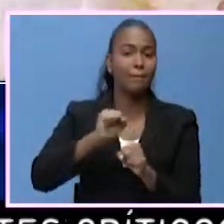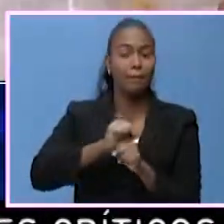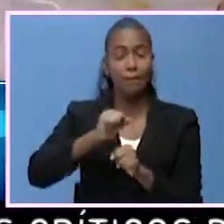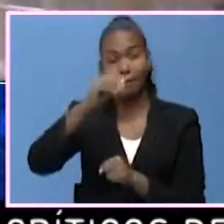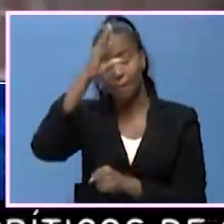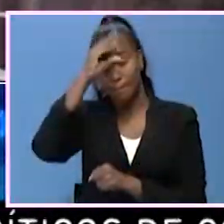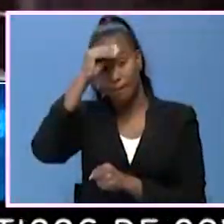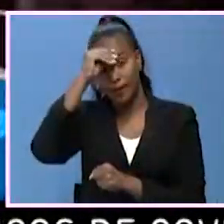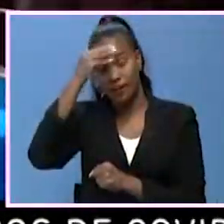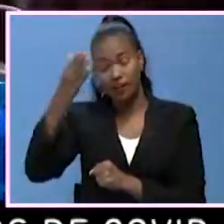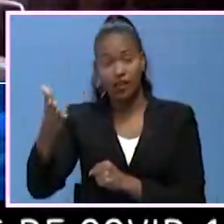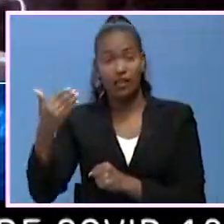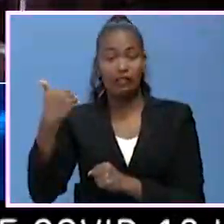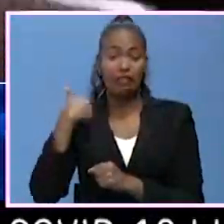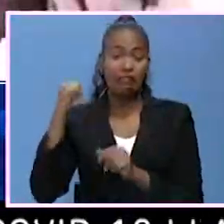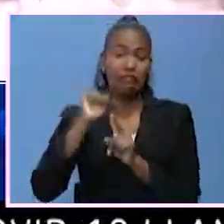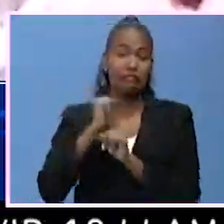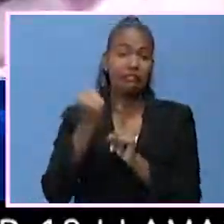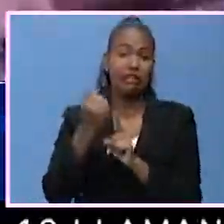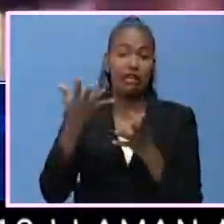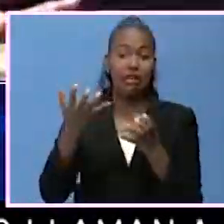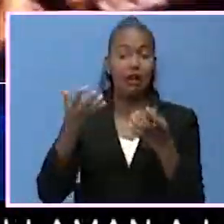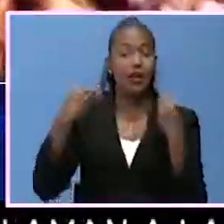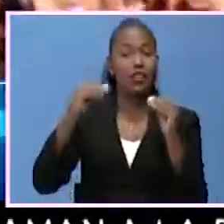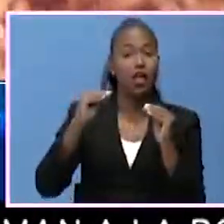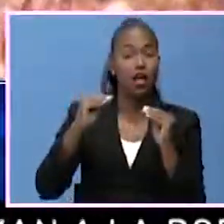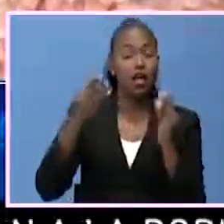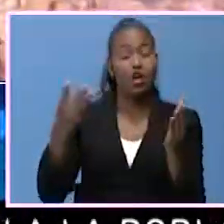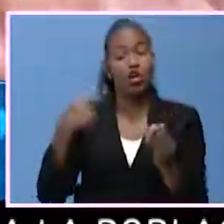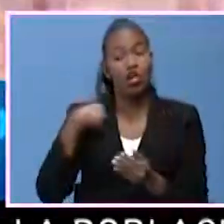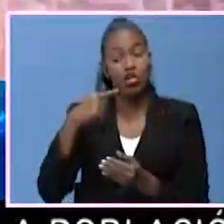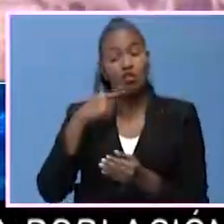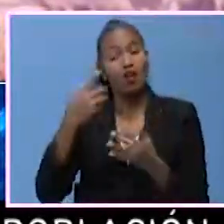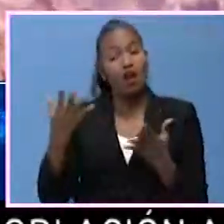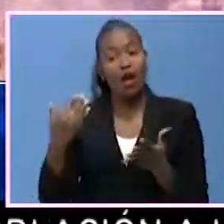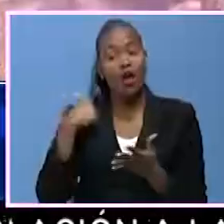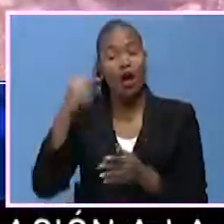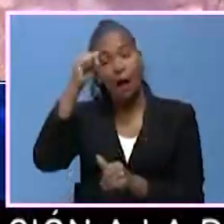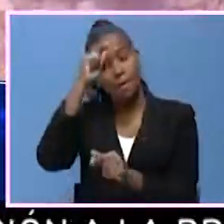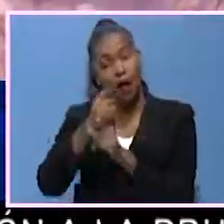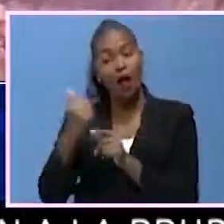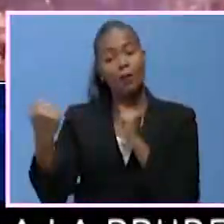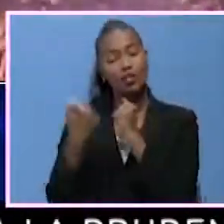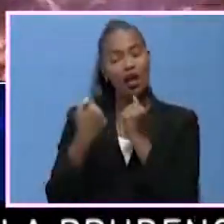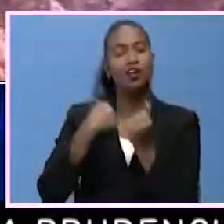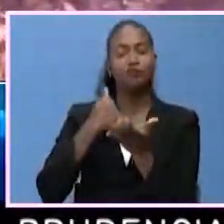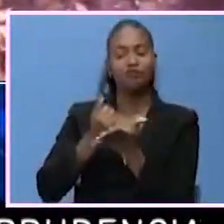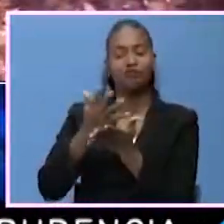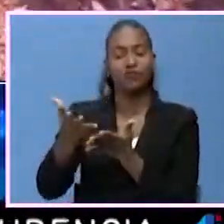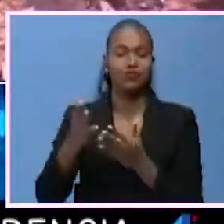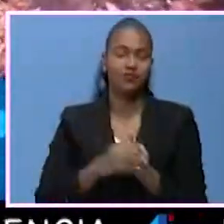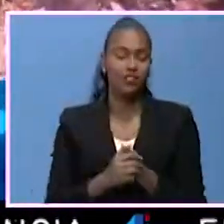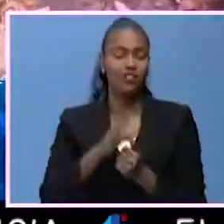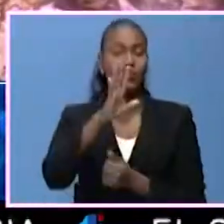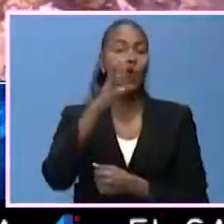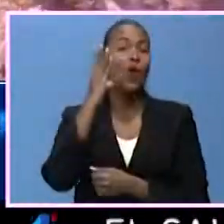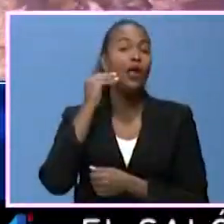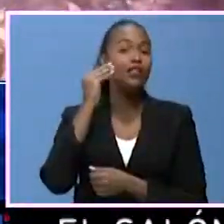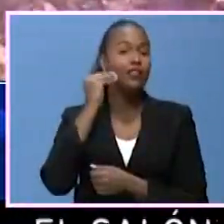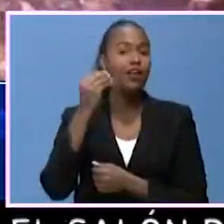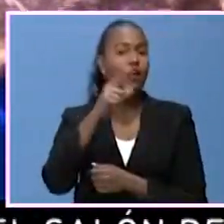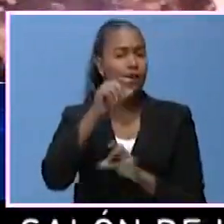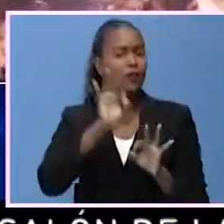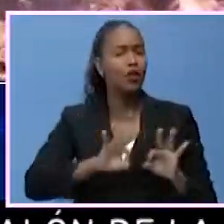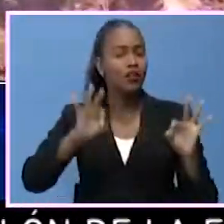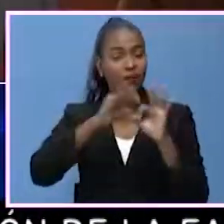muchacho se vio una situación y lo quiso vender. Pero bueno, tengo unos hermanos ahí, me ayudaron. O sea que tu historia es interesante